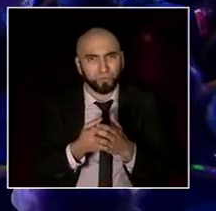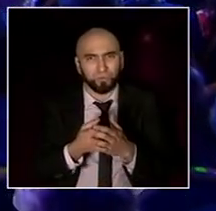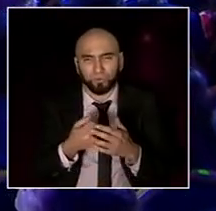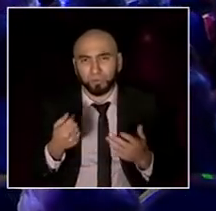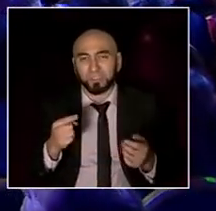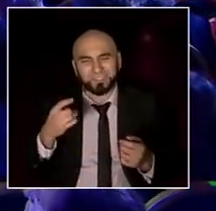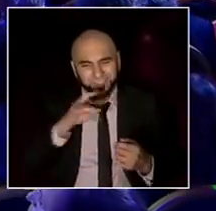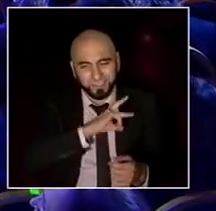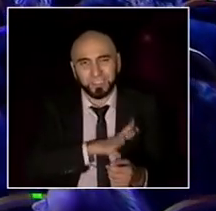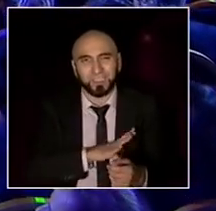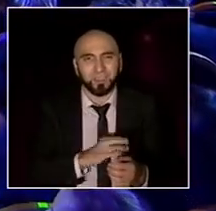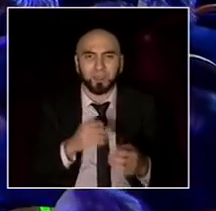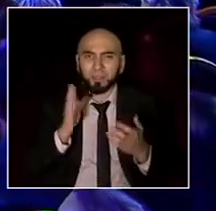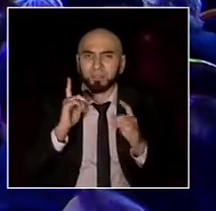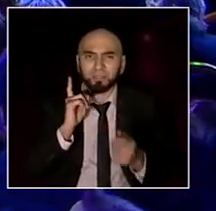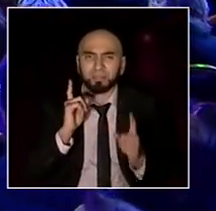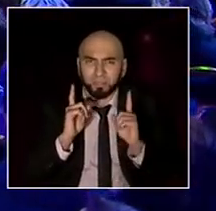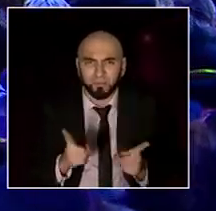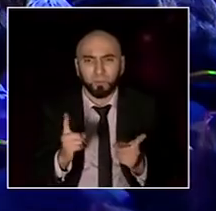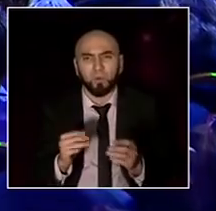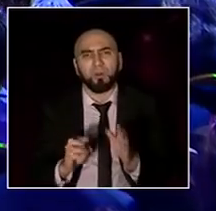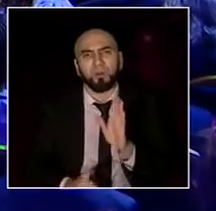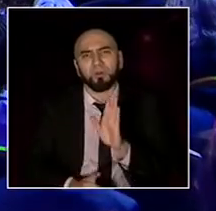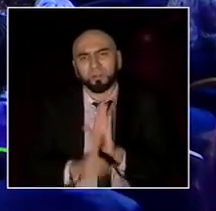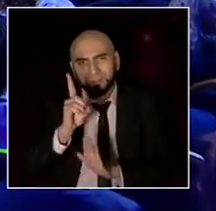visión compartida para un modelo de desarrollo con futuro.